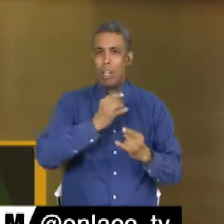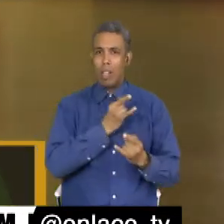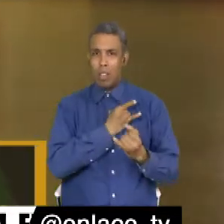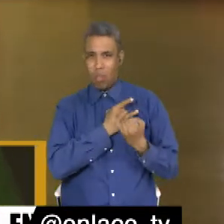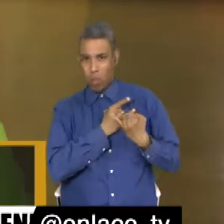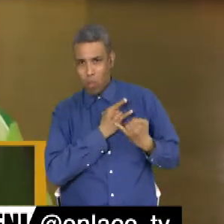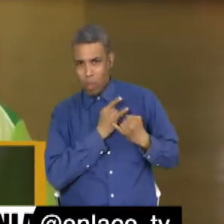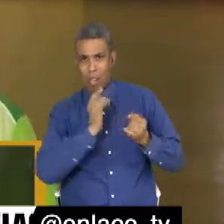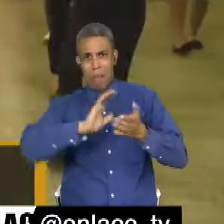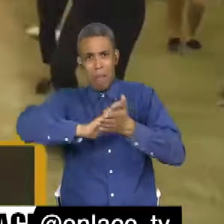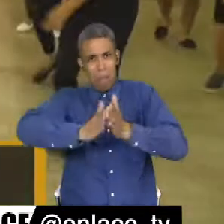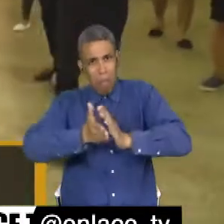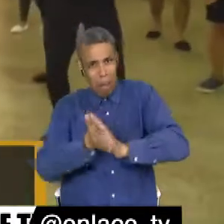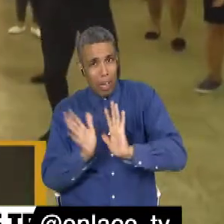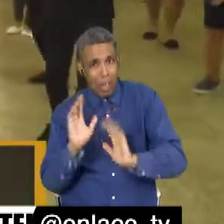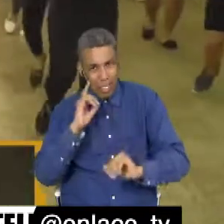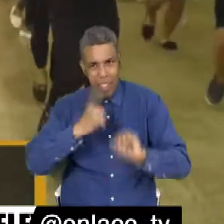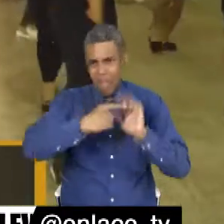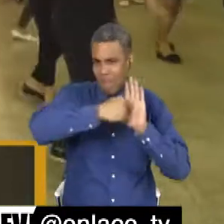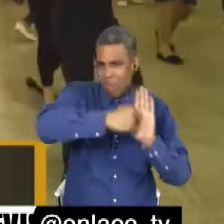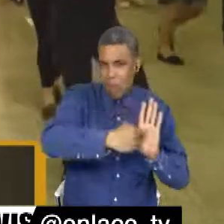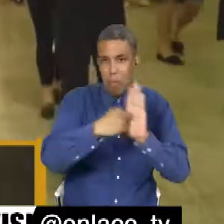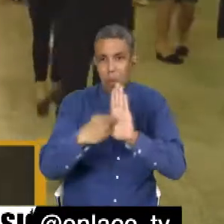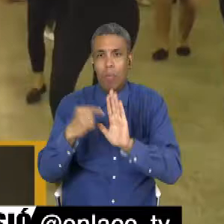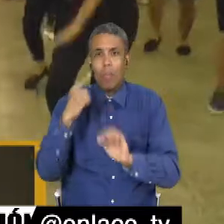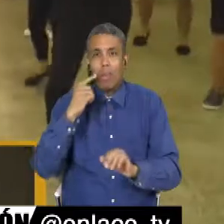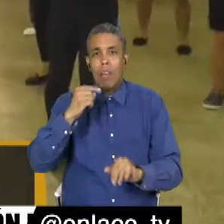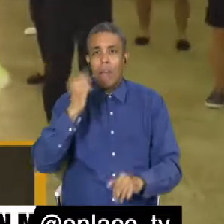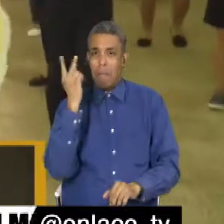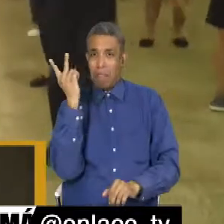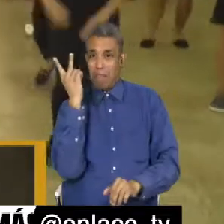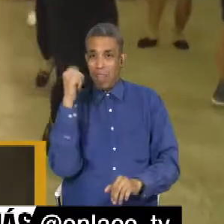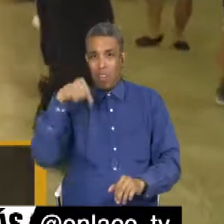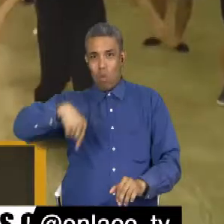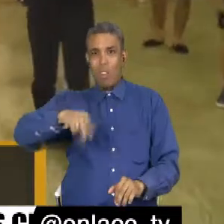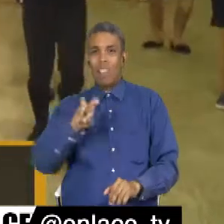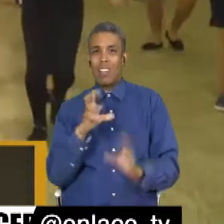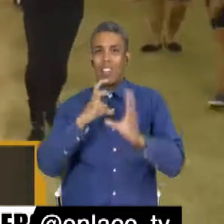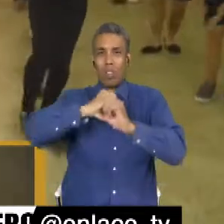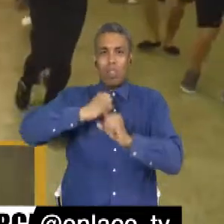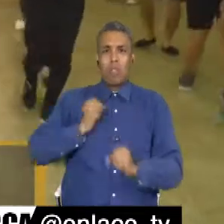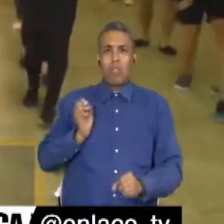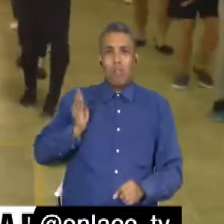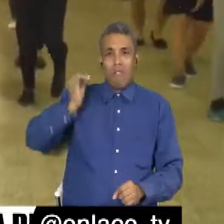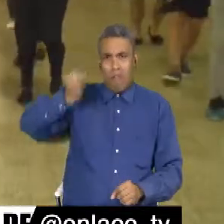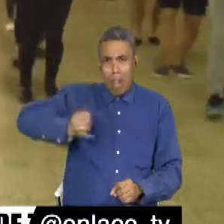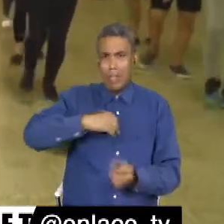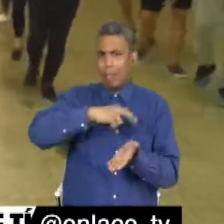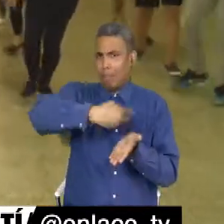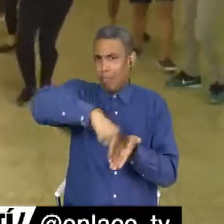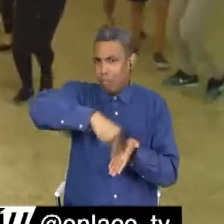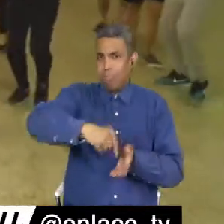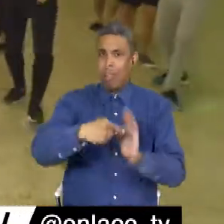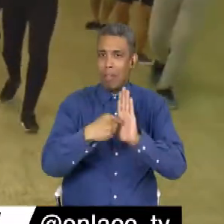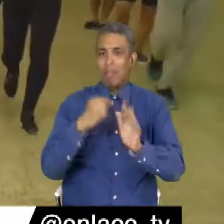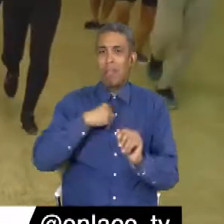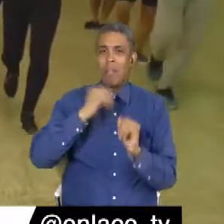Paz, y que no se me escape ninguna. Desde las 7 de la noche de este viernes, el Salón Cusiana del Club Infanta se lo toman las danzas de todo el país.